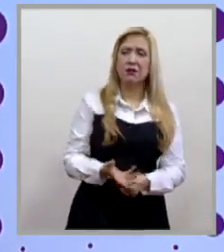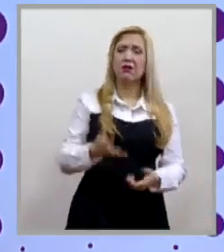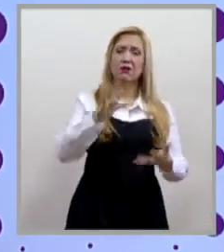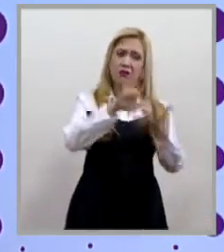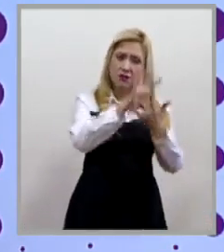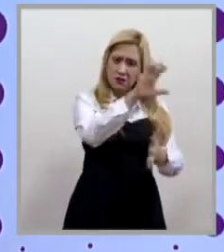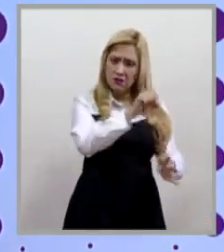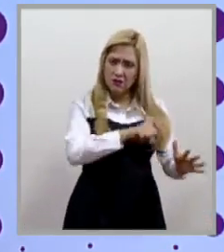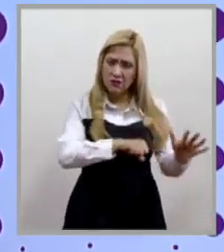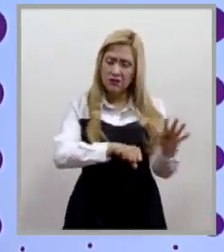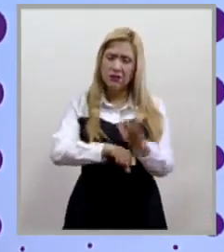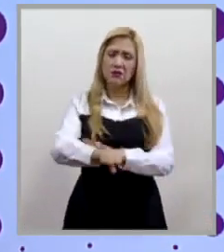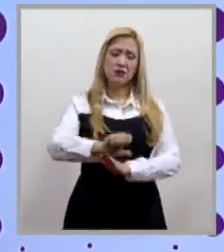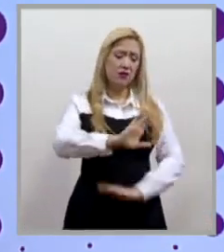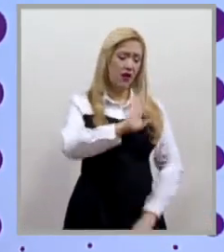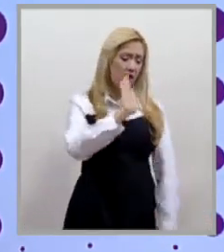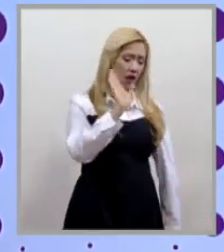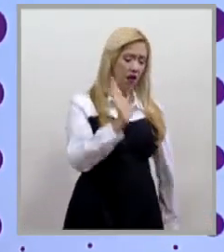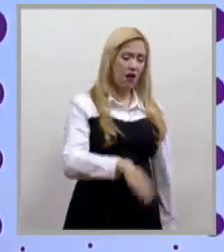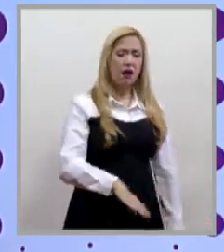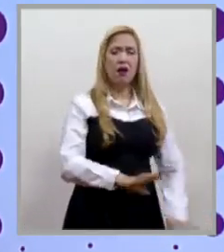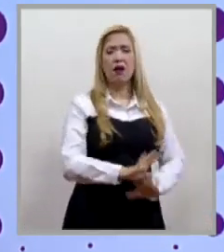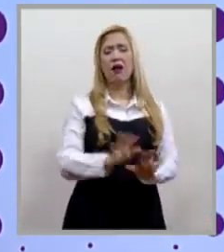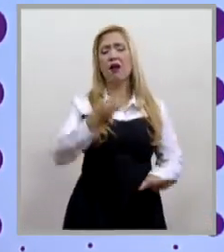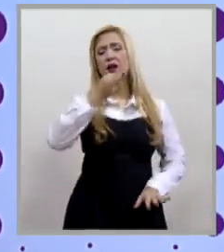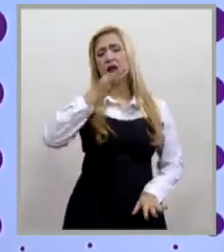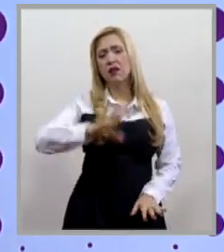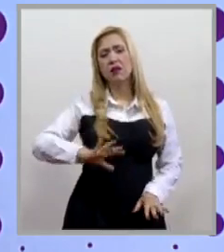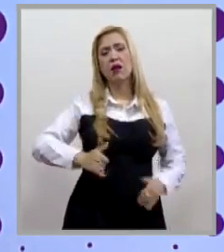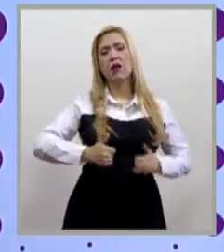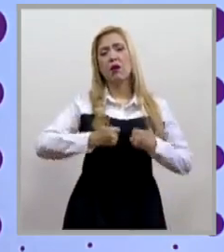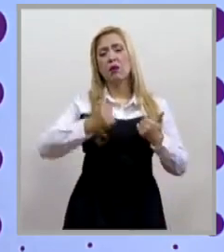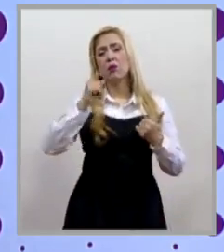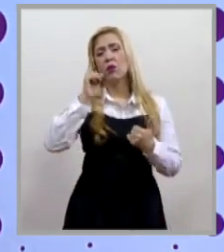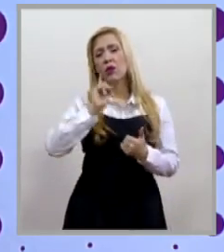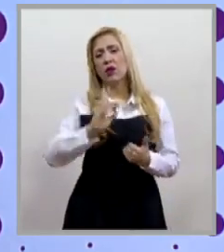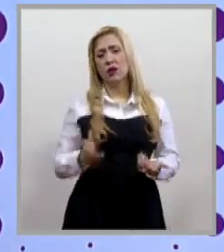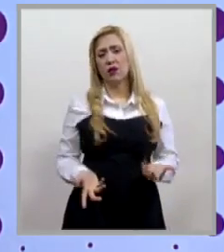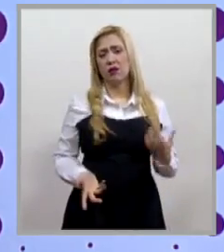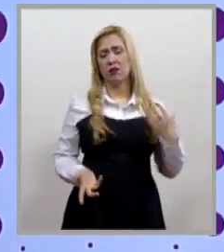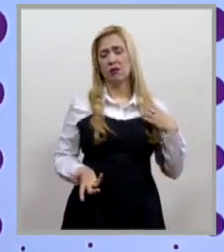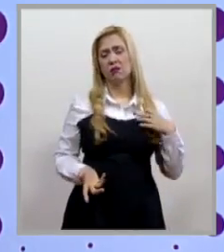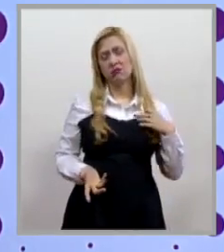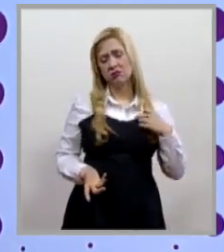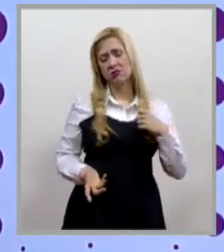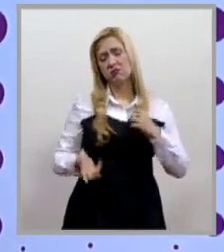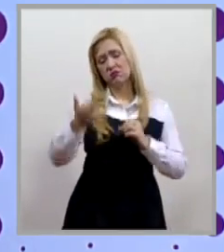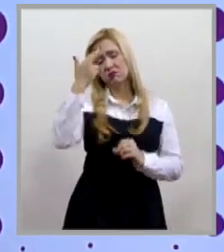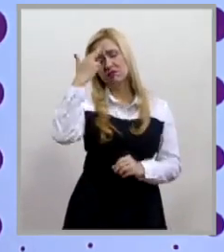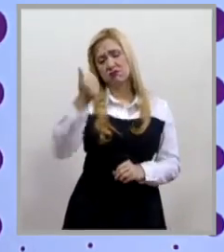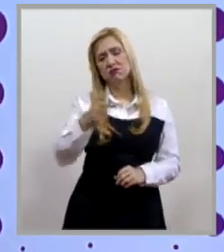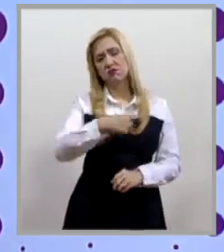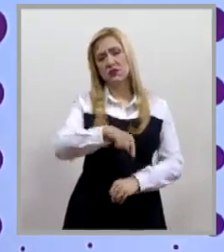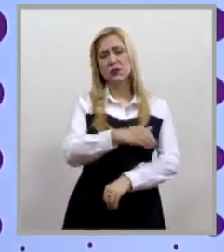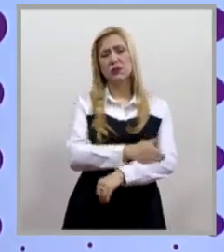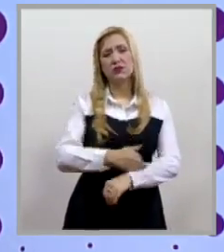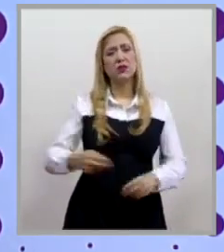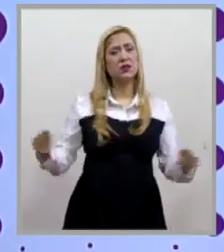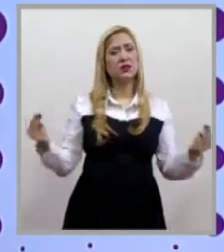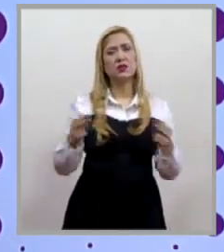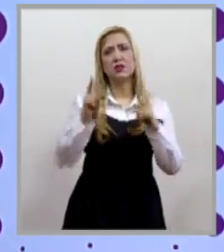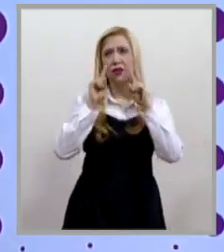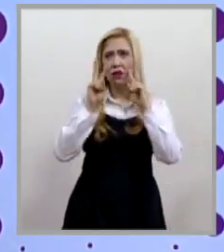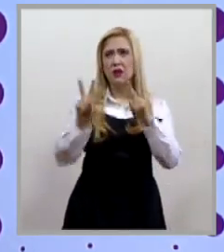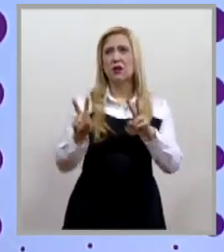vida de la persona, de la mujer, de la niña, del adolescente. Las víctimas requieren satisfacer